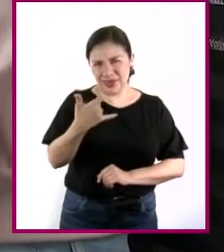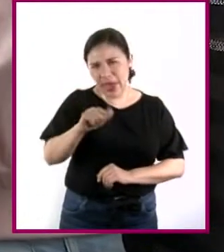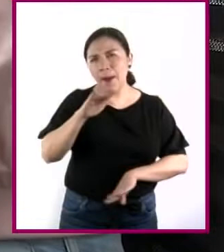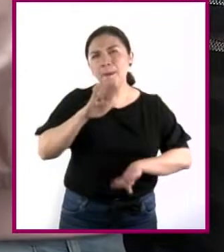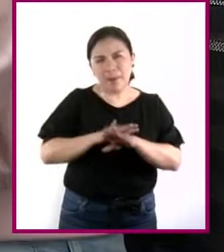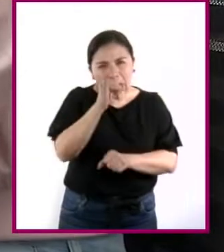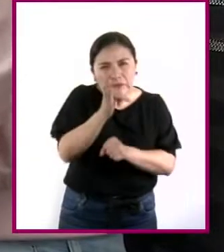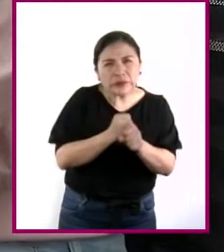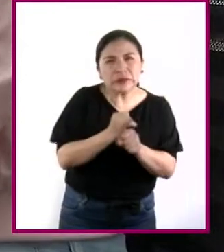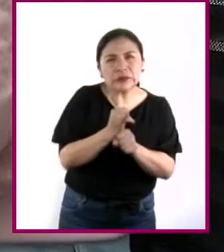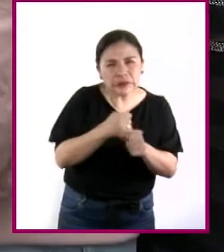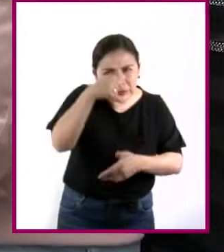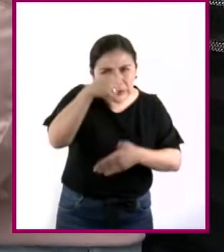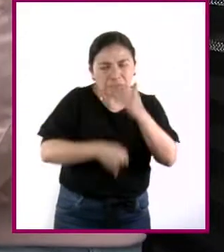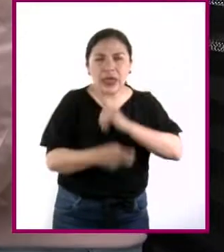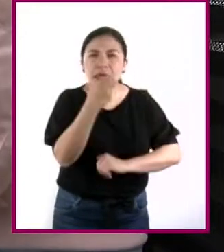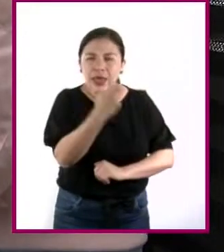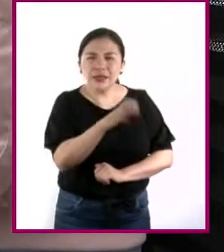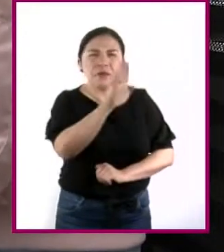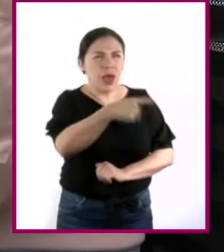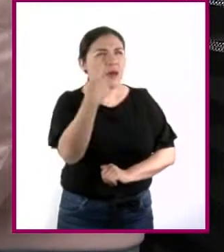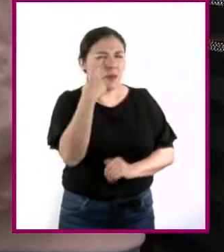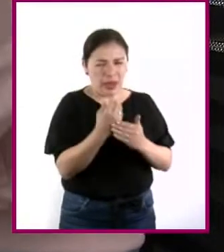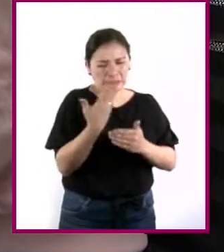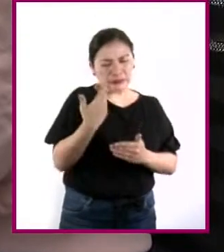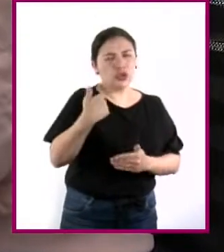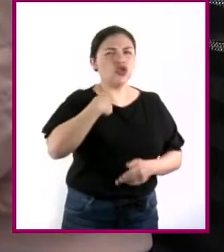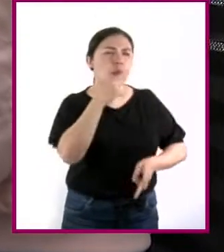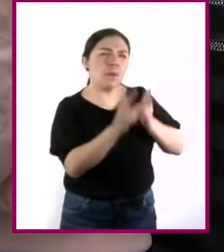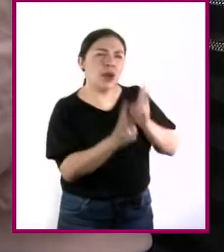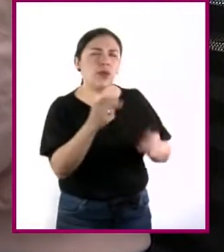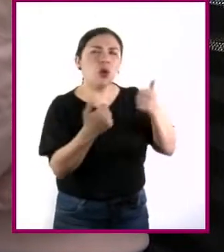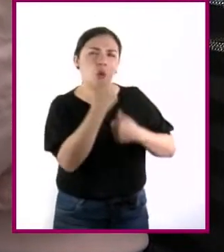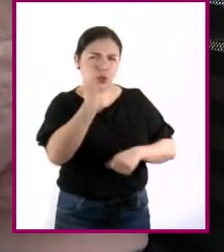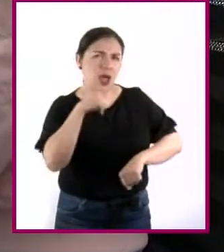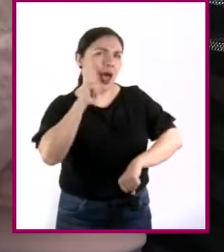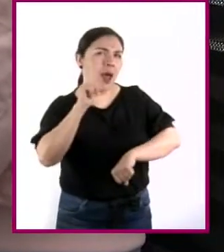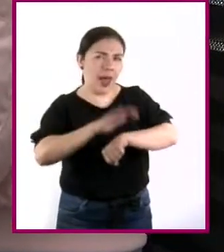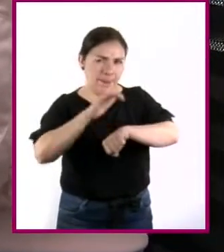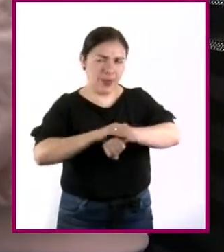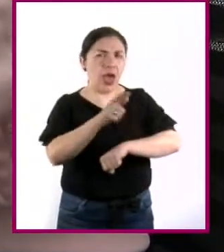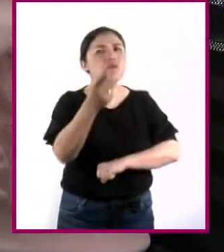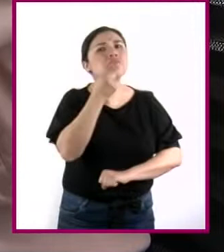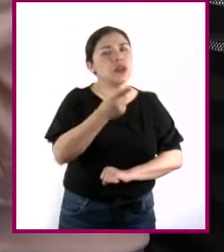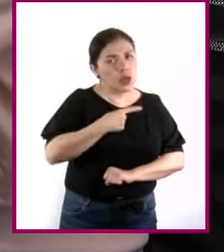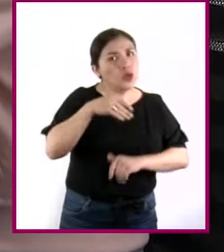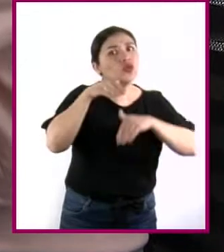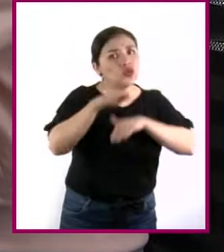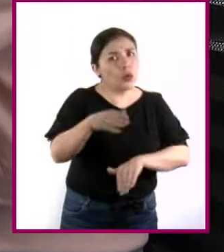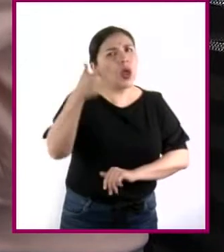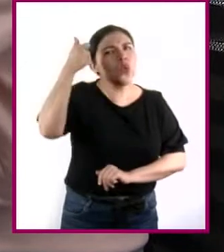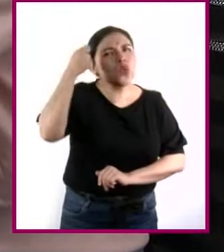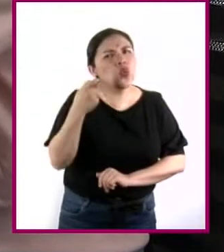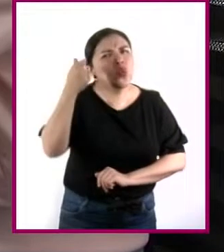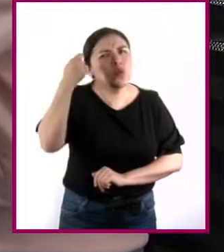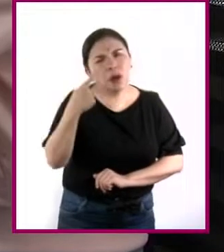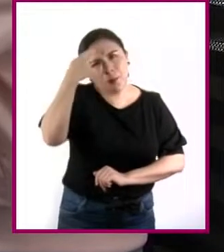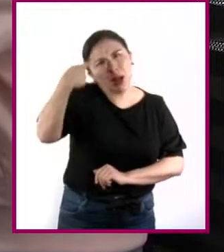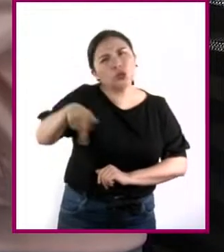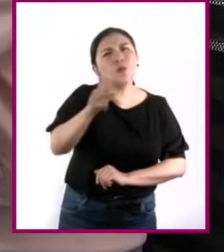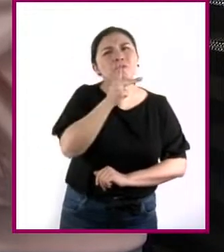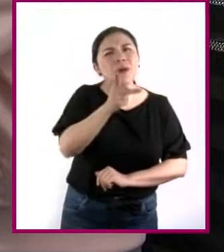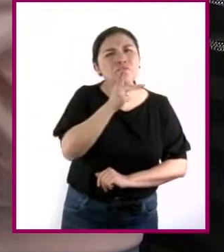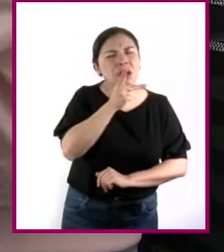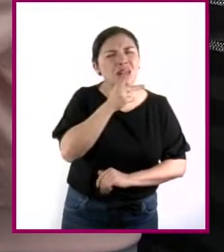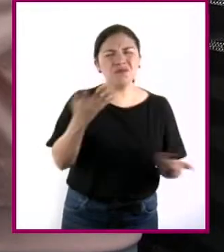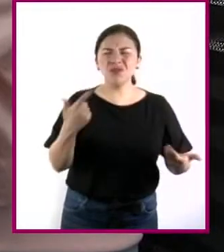respecto. ¿Sabes? Justo hace unos días estuve conversando con una amiga y me platicó algo acerca de la jubilación de su papá, pero